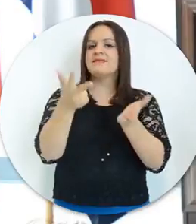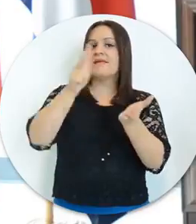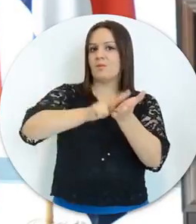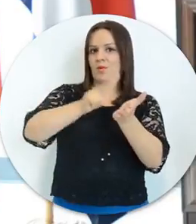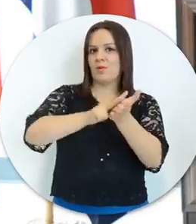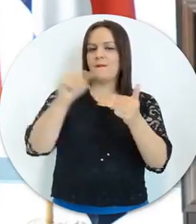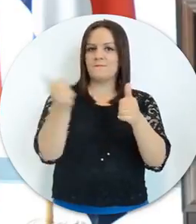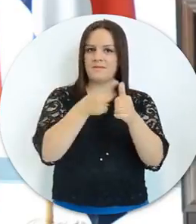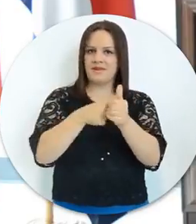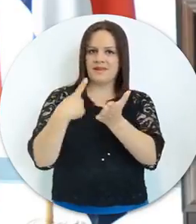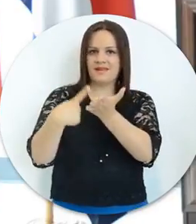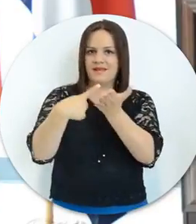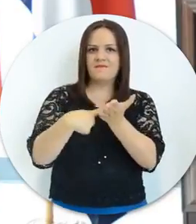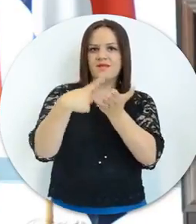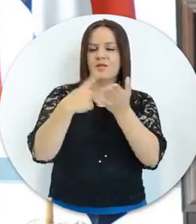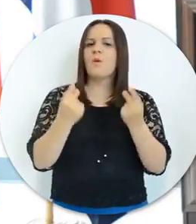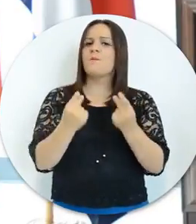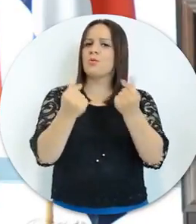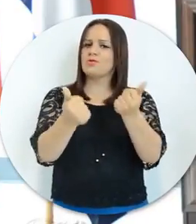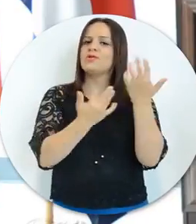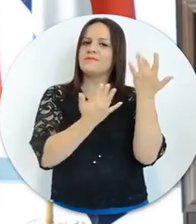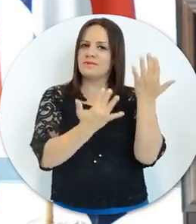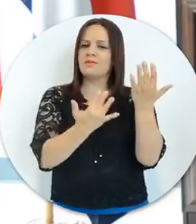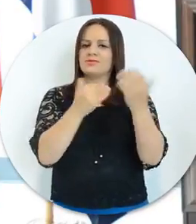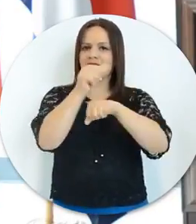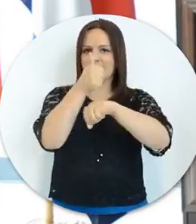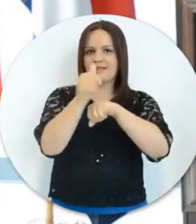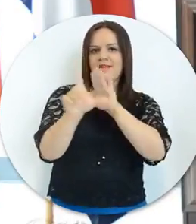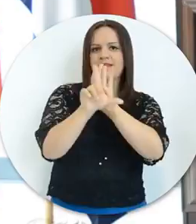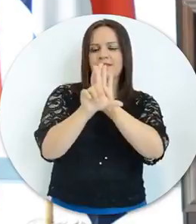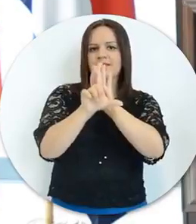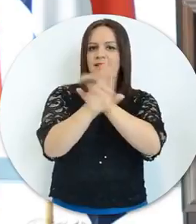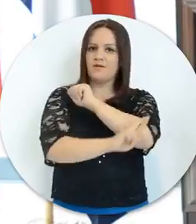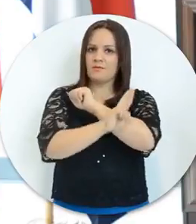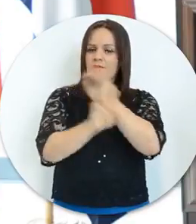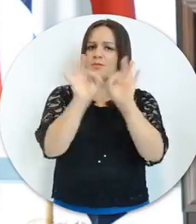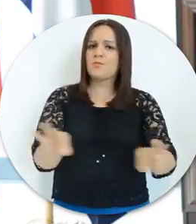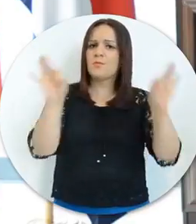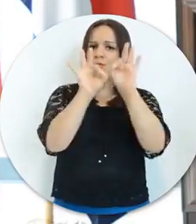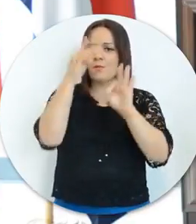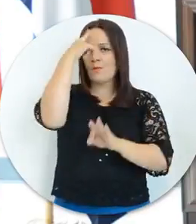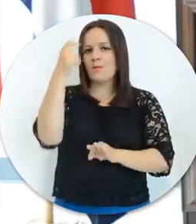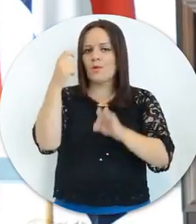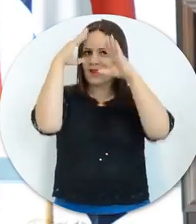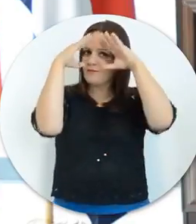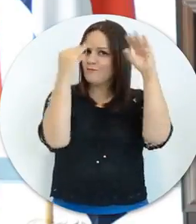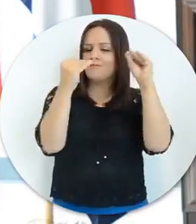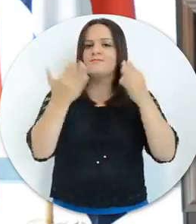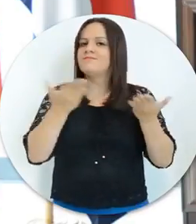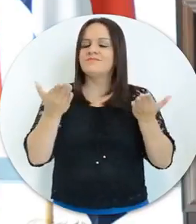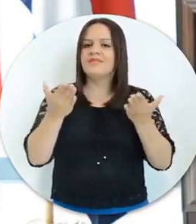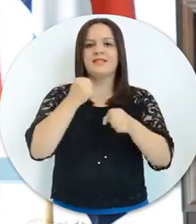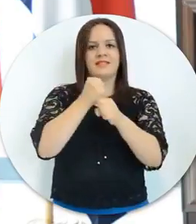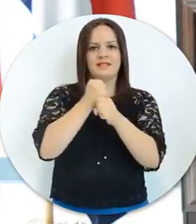se aprobó en primer debate y pronto esperamos que sea ley de la República. Muy importante porque da cuenta, en primer